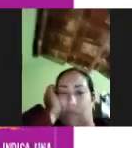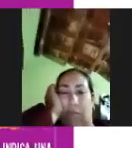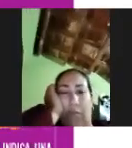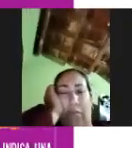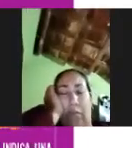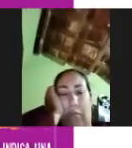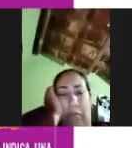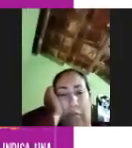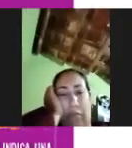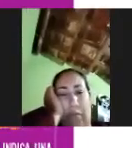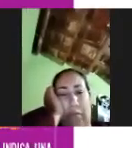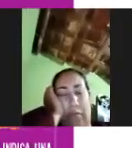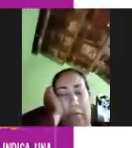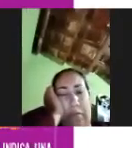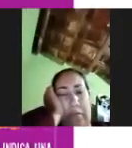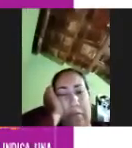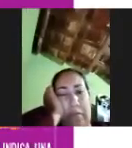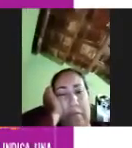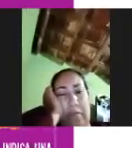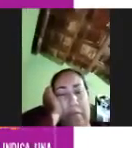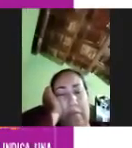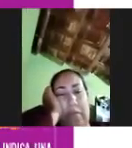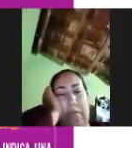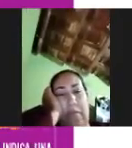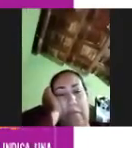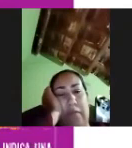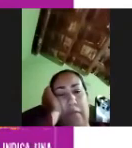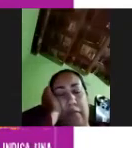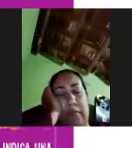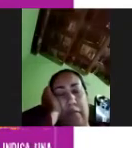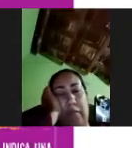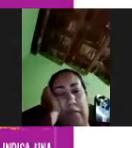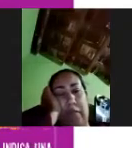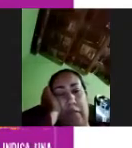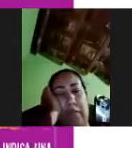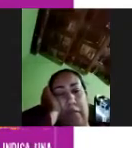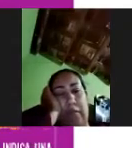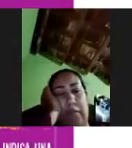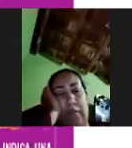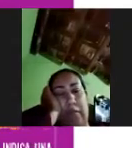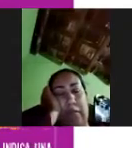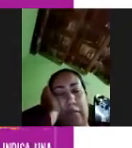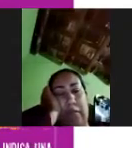de corto plazo y específico según la situación, aunque los pensamientos suicidas pueden regresar. O